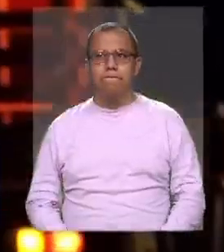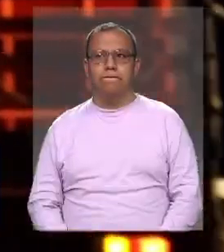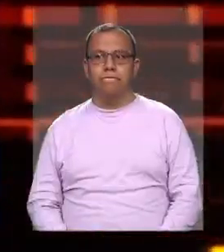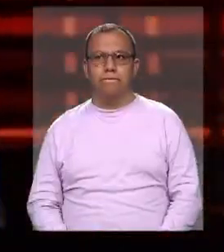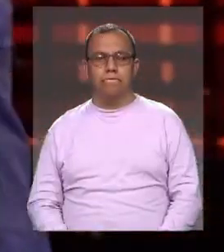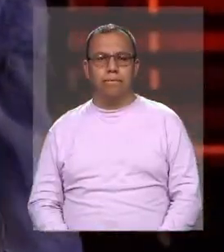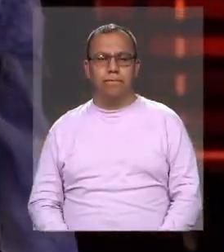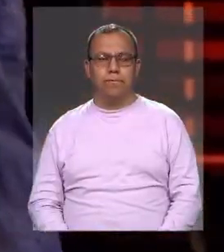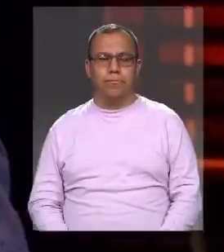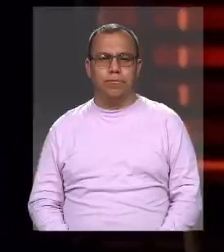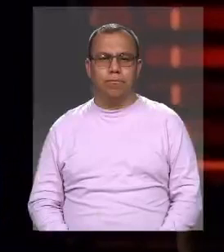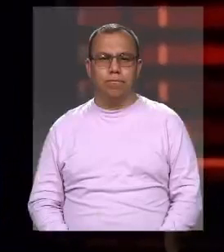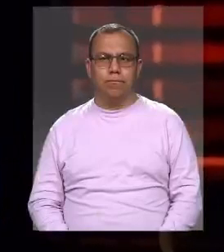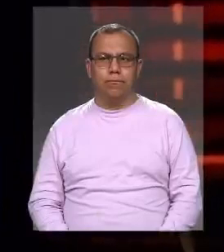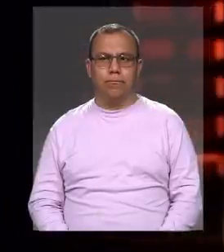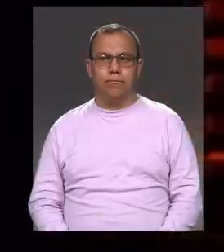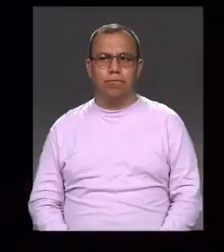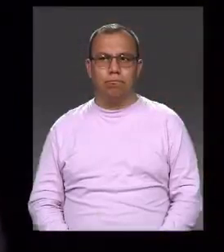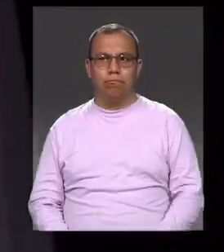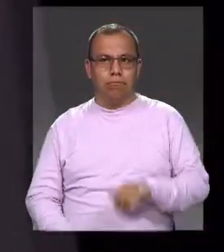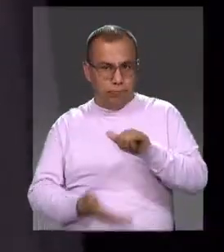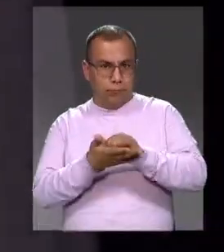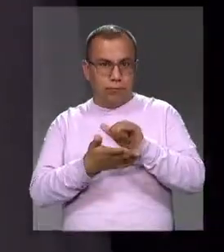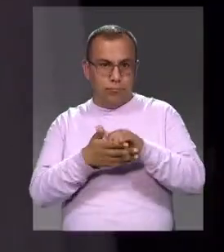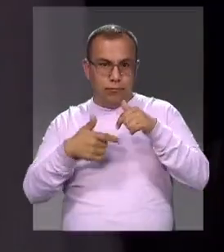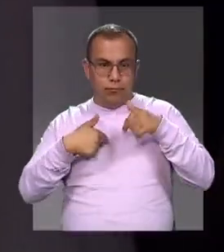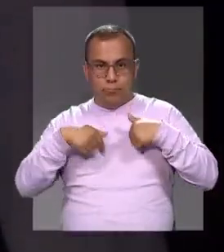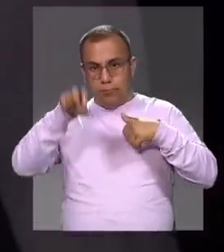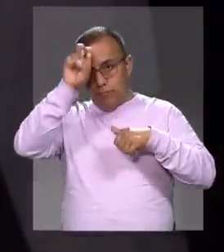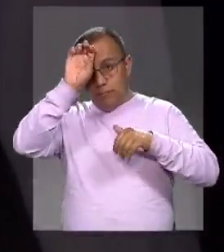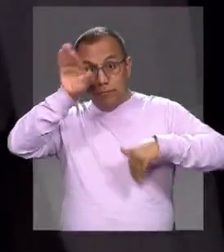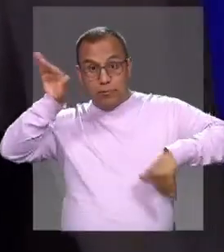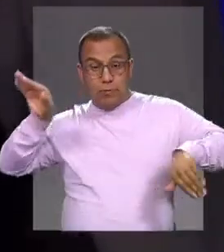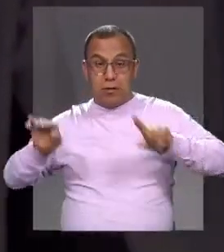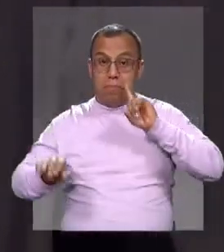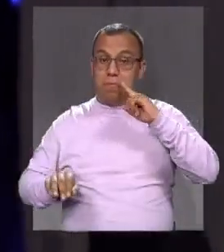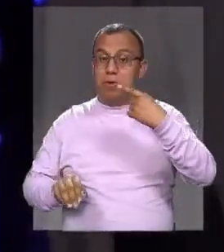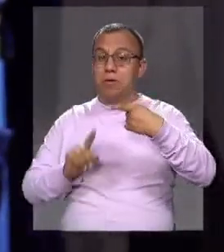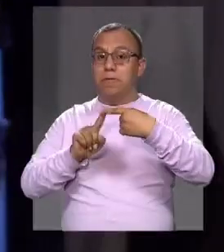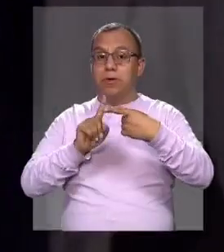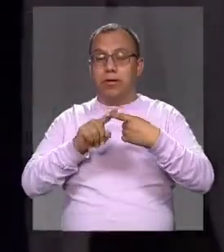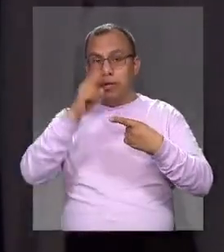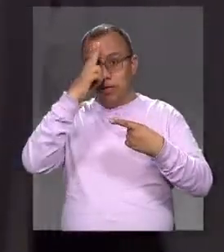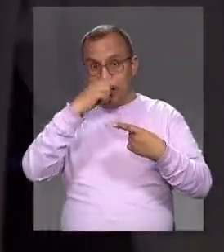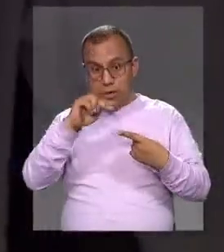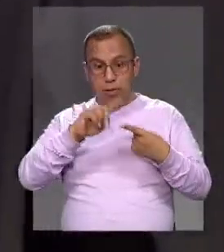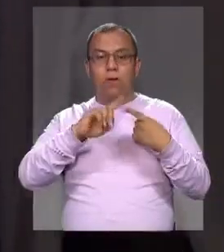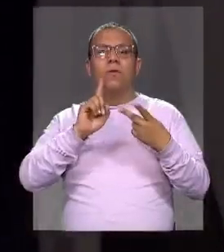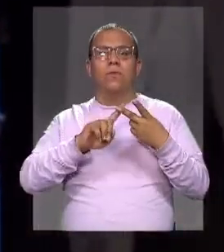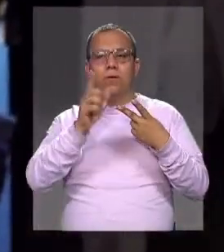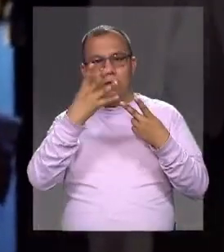durmiendo, pero a ella pasó lo mismo que egipcio Ali. Primero llevaron hijo, después llevaron nieto.